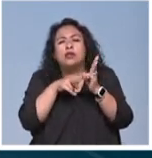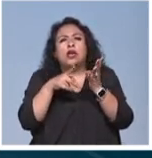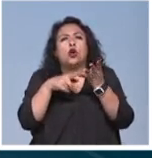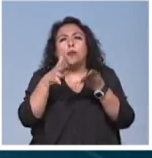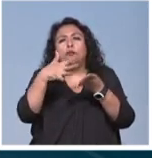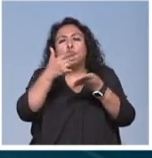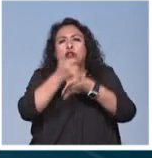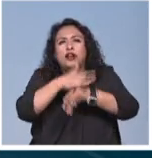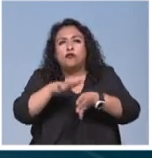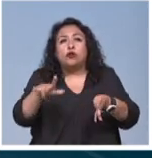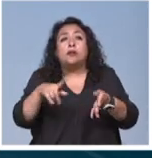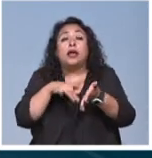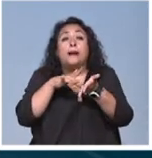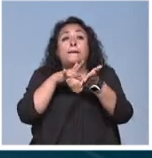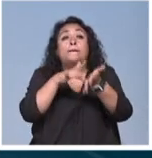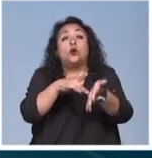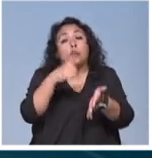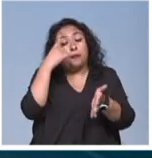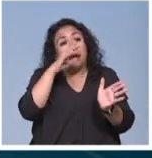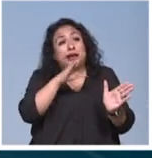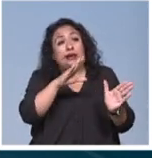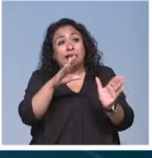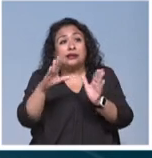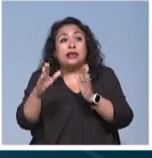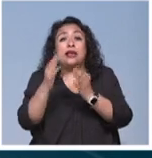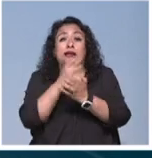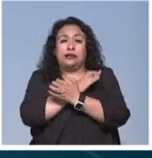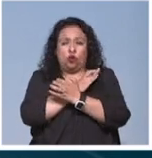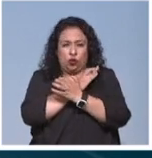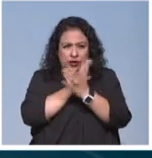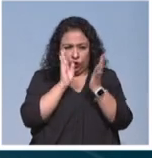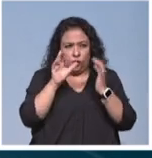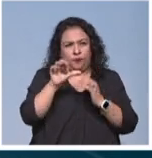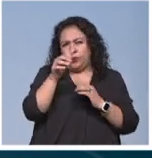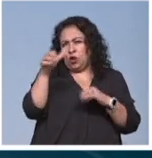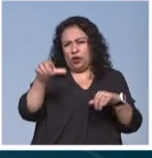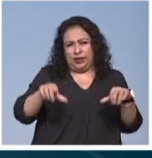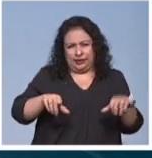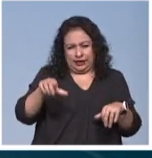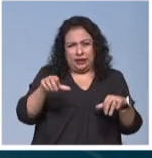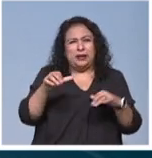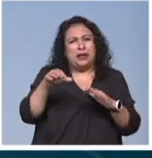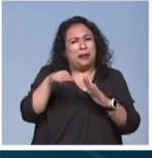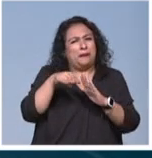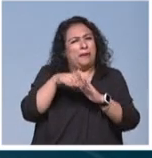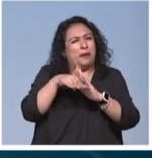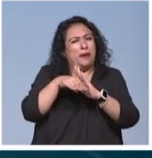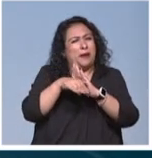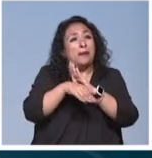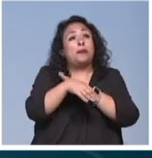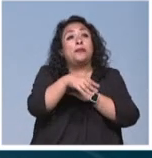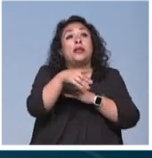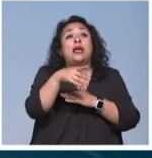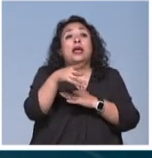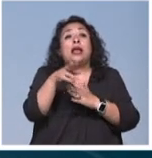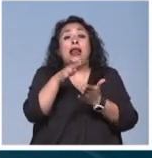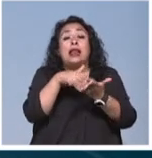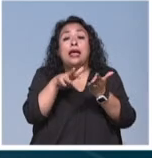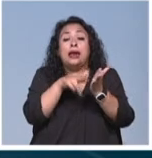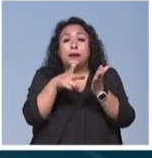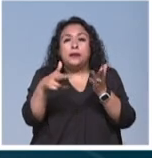información y apoyar a la capacitación y a la educación otras actividades que han bajado su incidencia es leer revistas